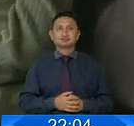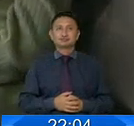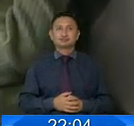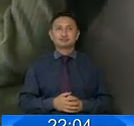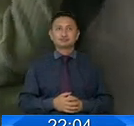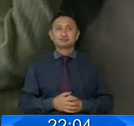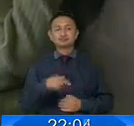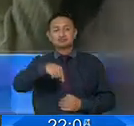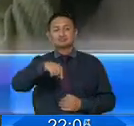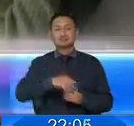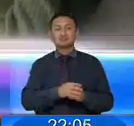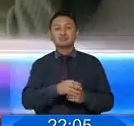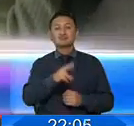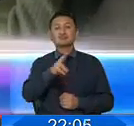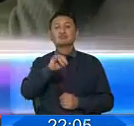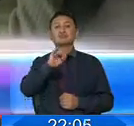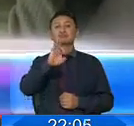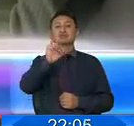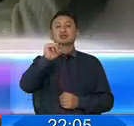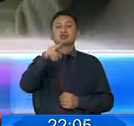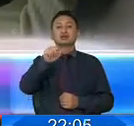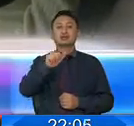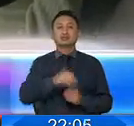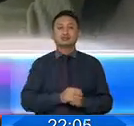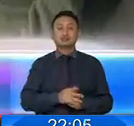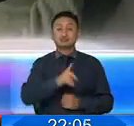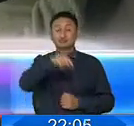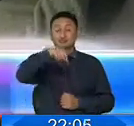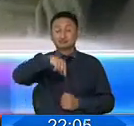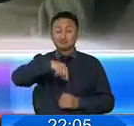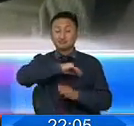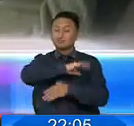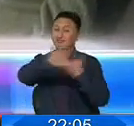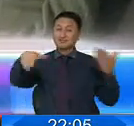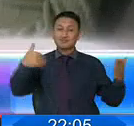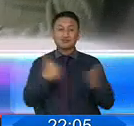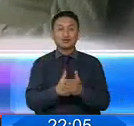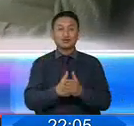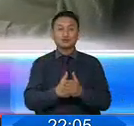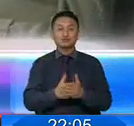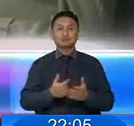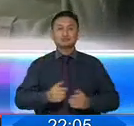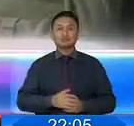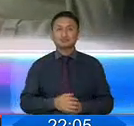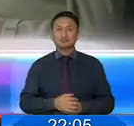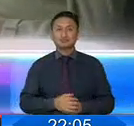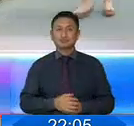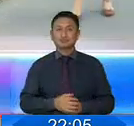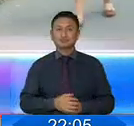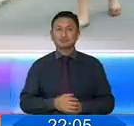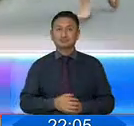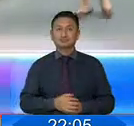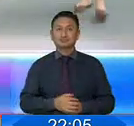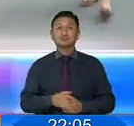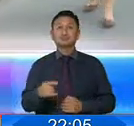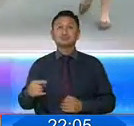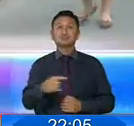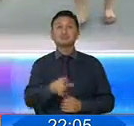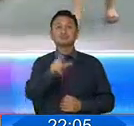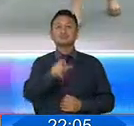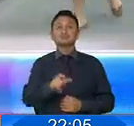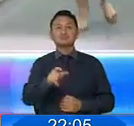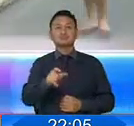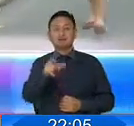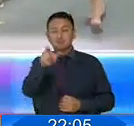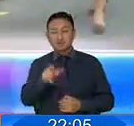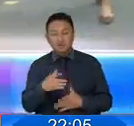Vicentina, sí señor, tiene de todo. Está la Vicentina, señores, tiene de todo. La calidez de los moradores del